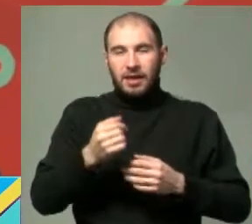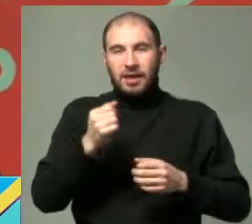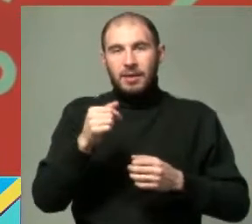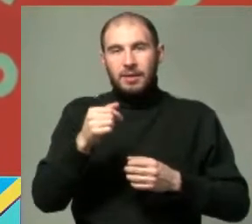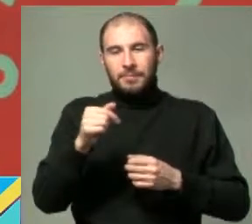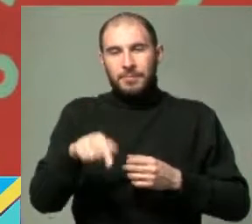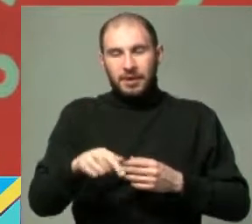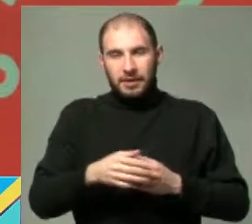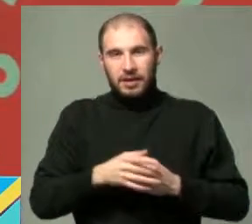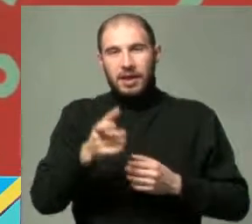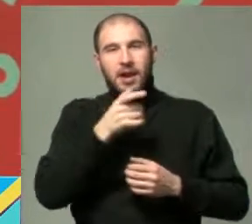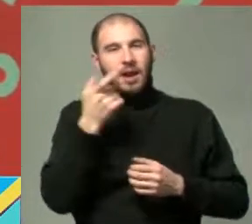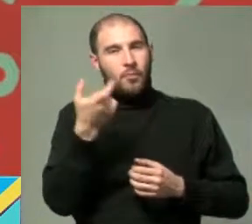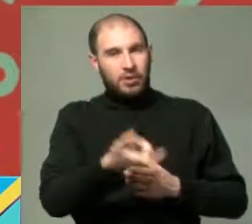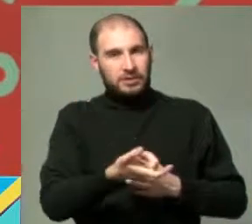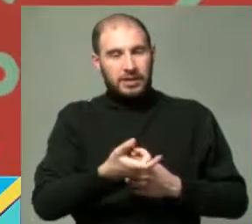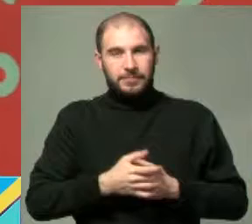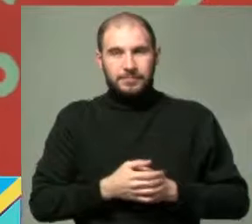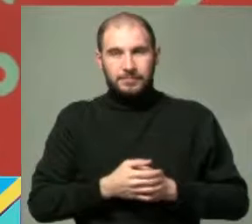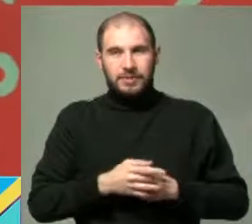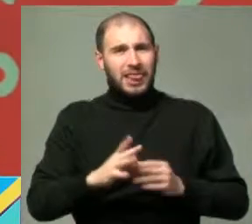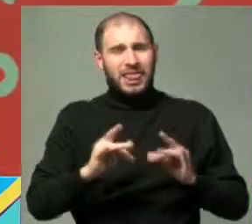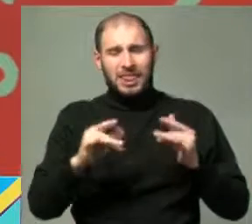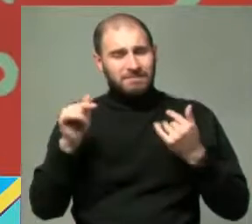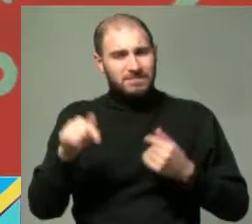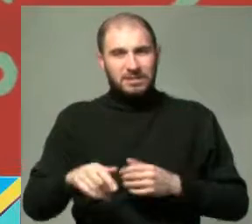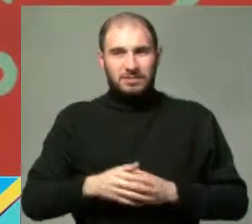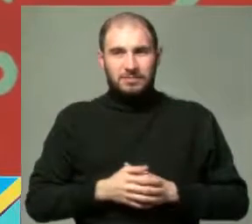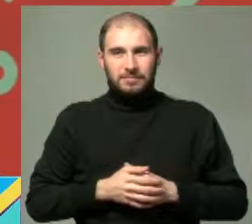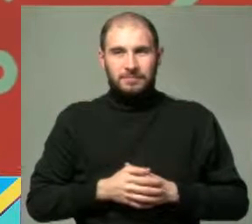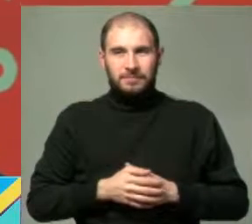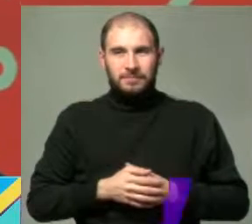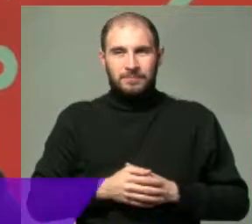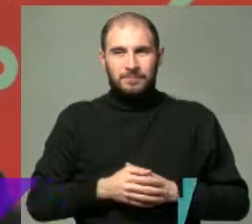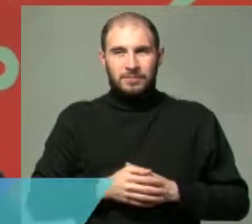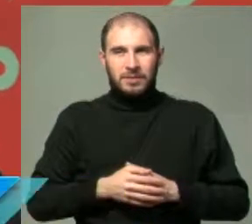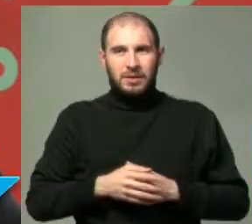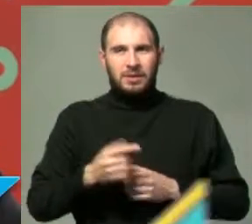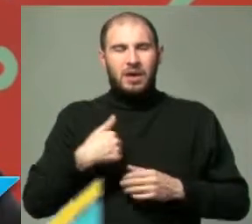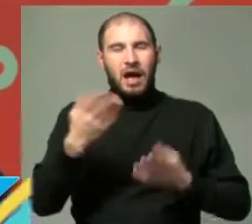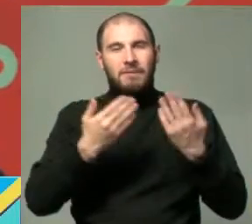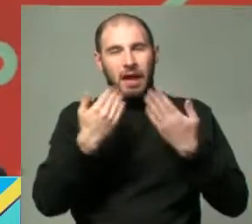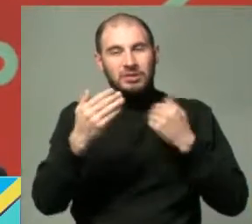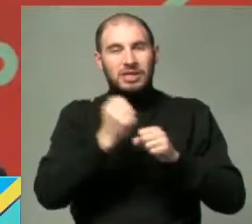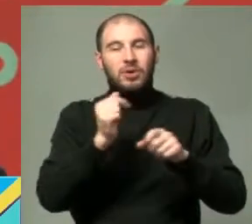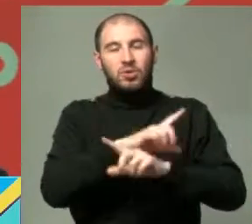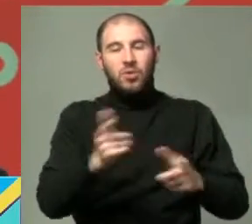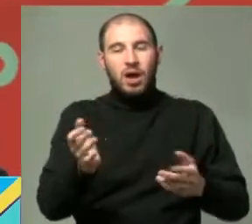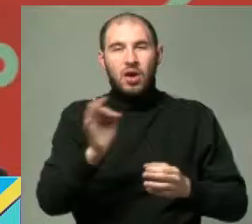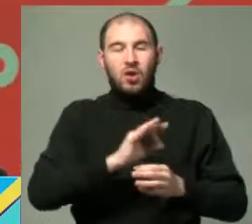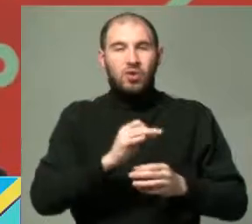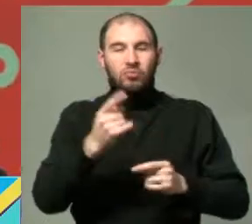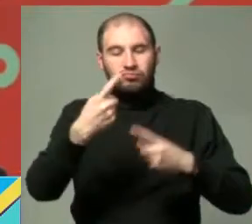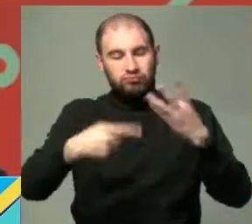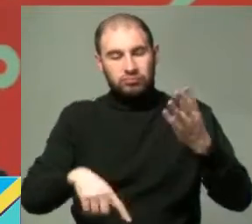encontrar con una respuesta muy dura. Yo cuando hablamos de desocupación, cuando hablamos de todas estas